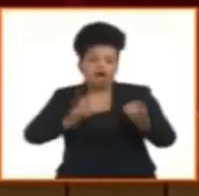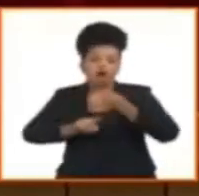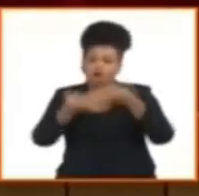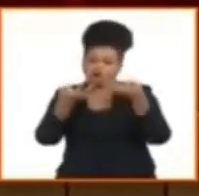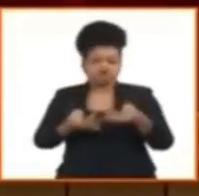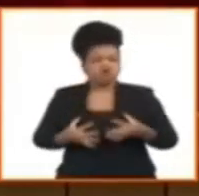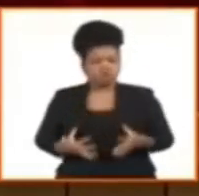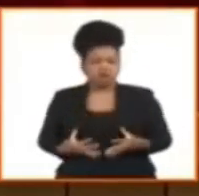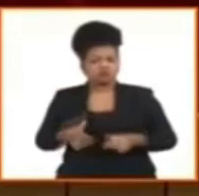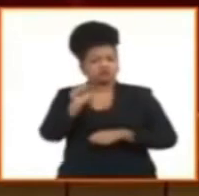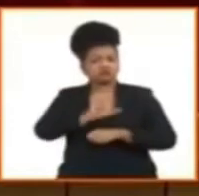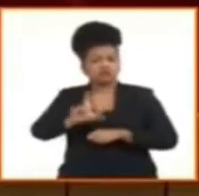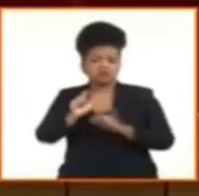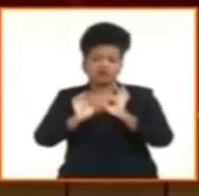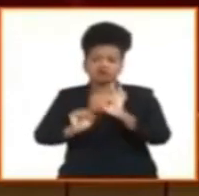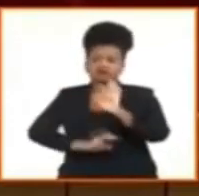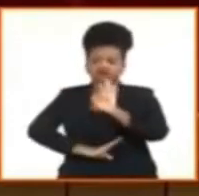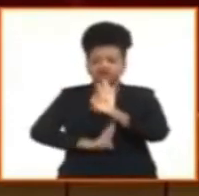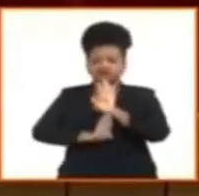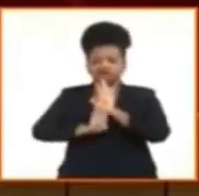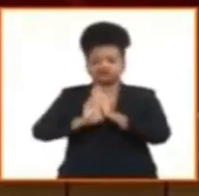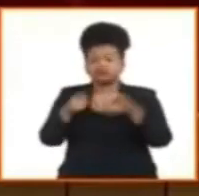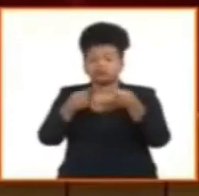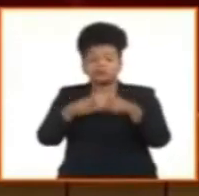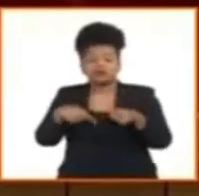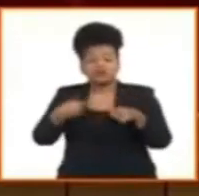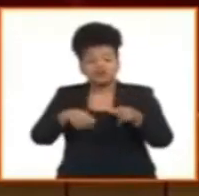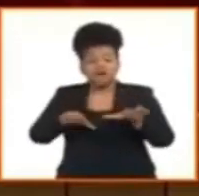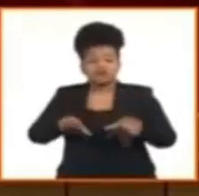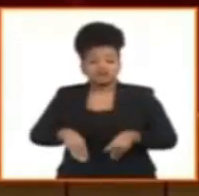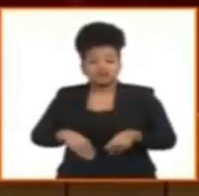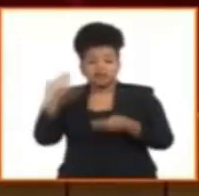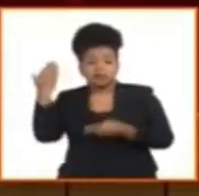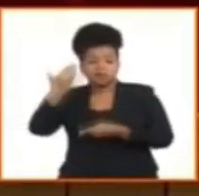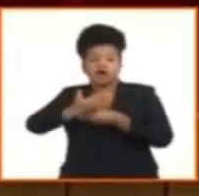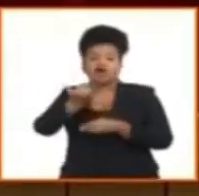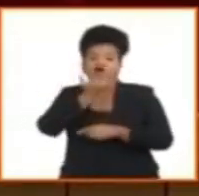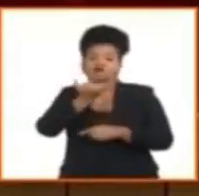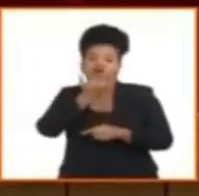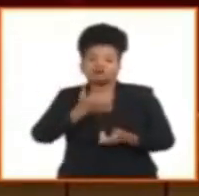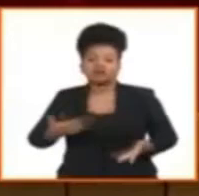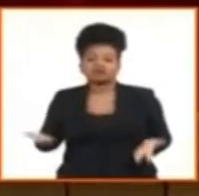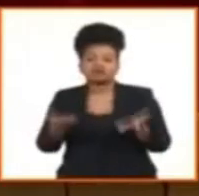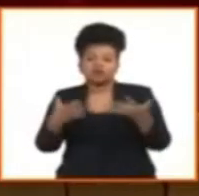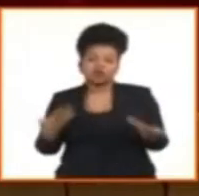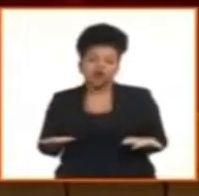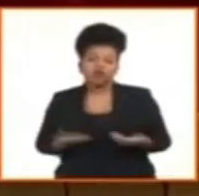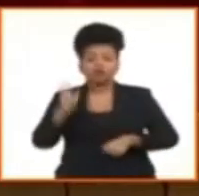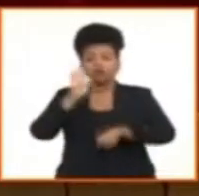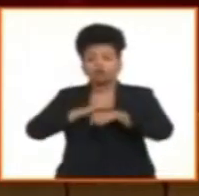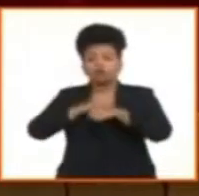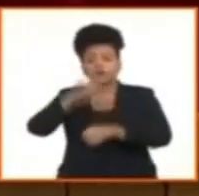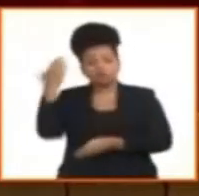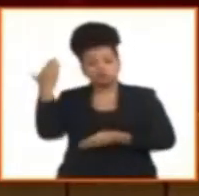construcción socialista, no hay modo de negar que el más grande obstáculo a nuestro desarrollo es el bloqueo y que su